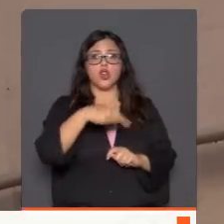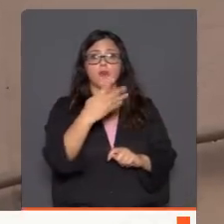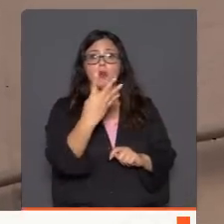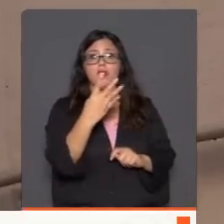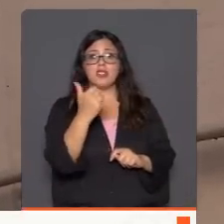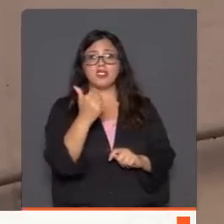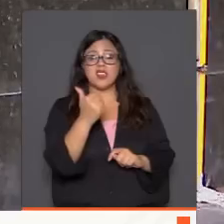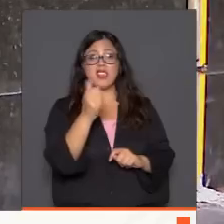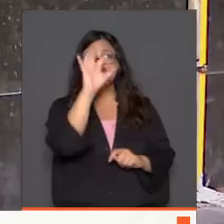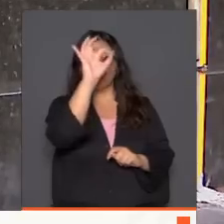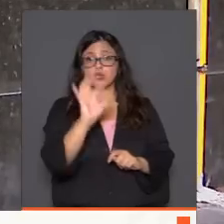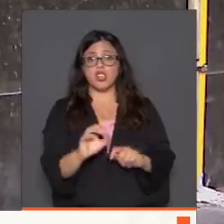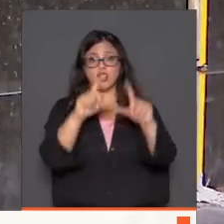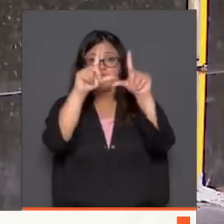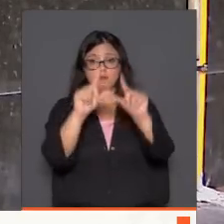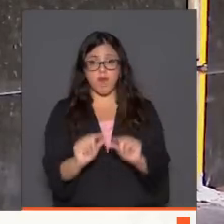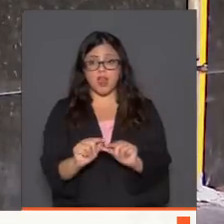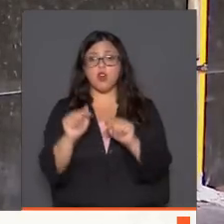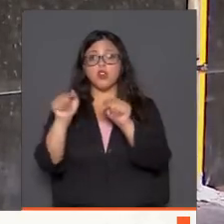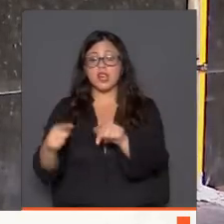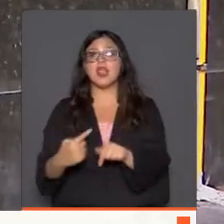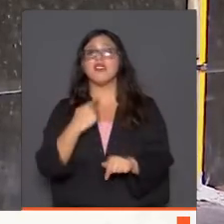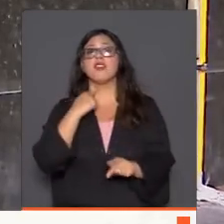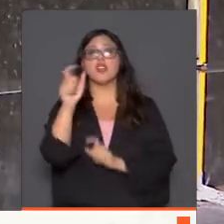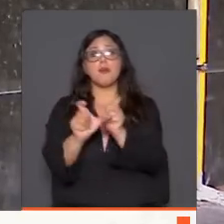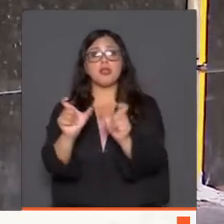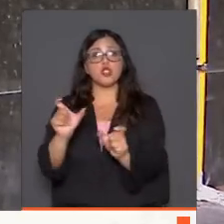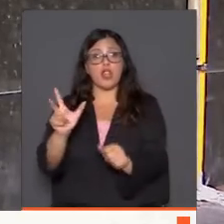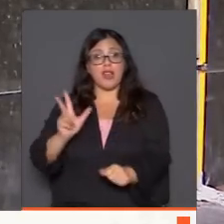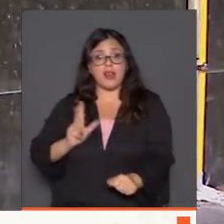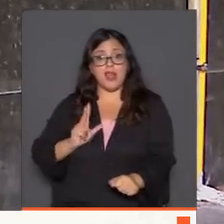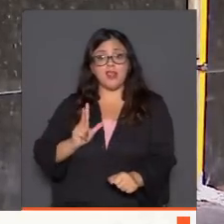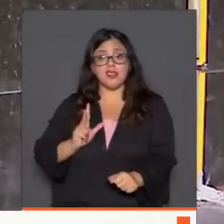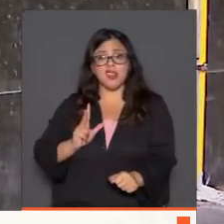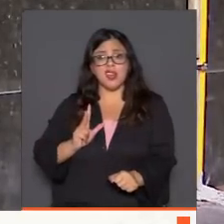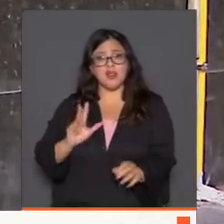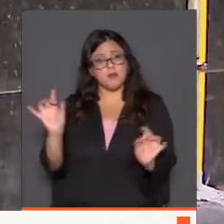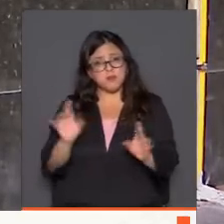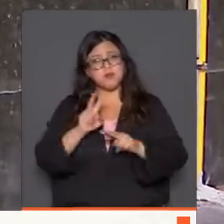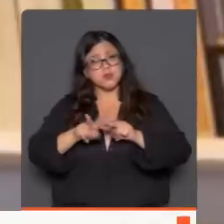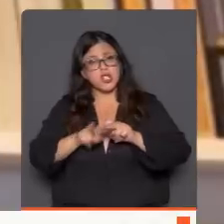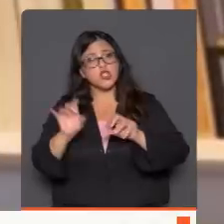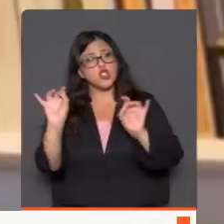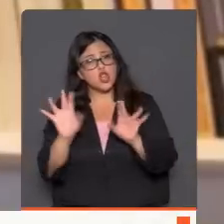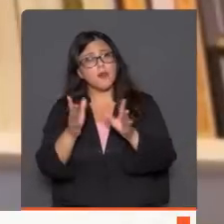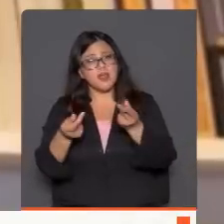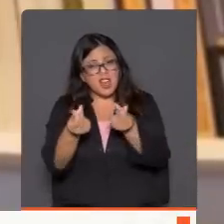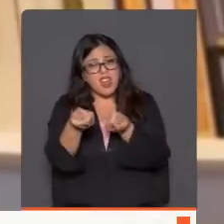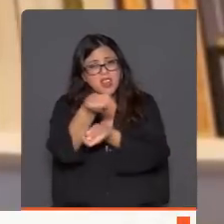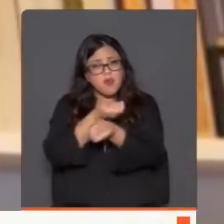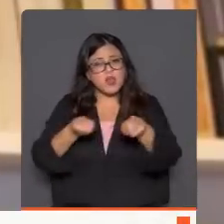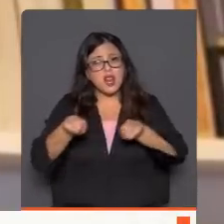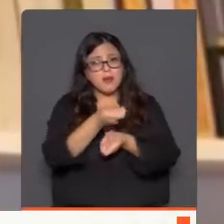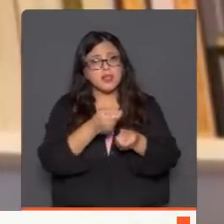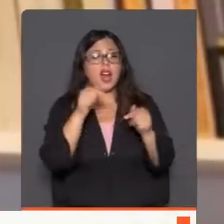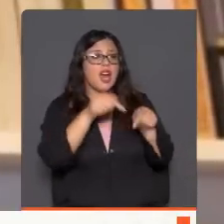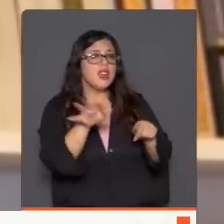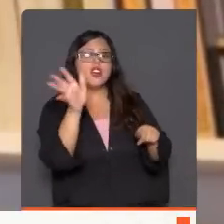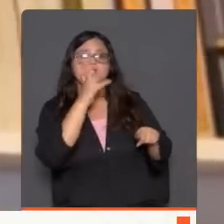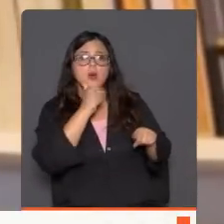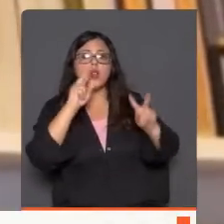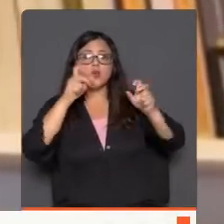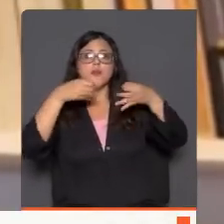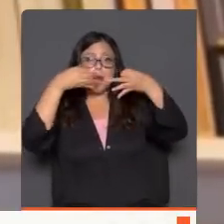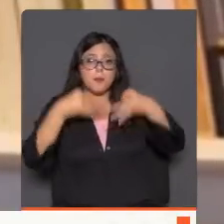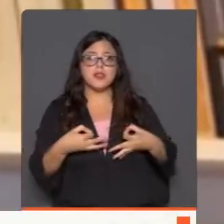11,46%. ¿Y el daño a los clientes? ¿Tiene reparación más allá de la devolución de la plata? No existe una regulación